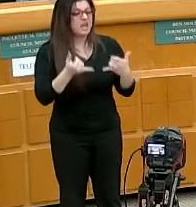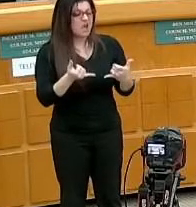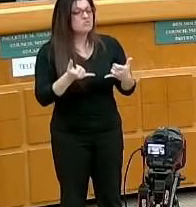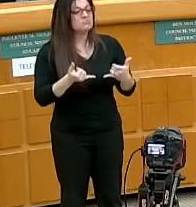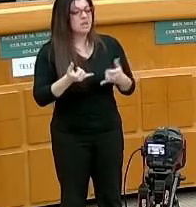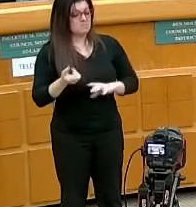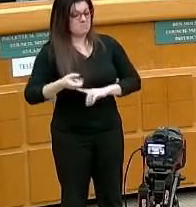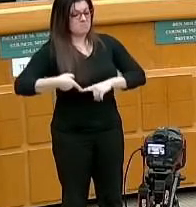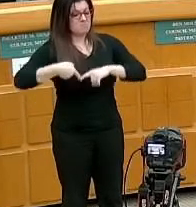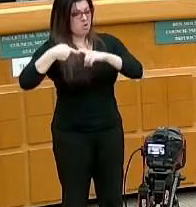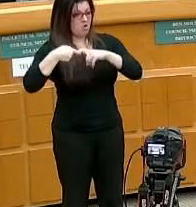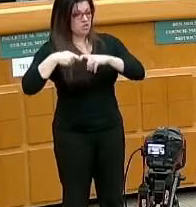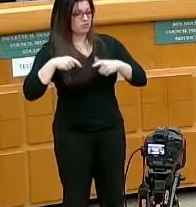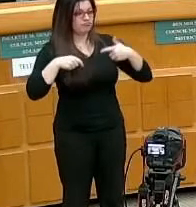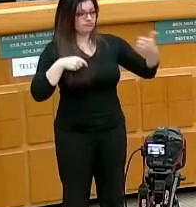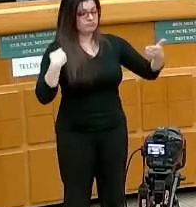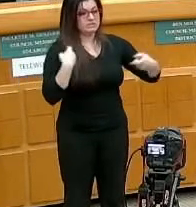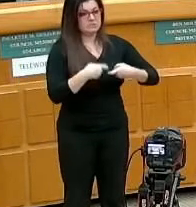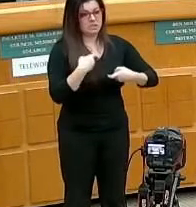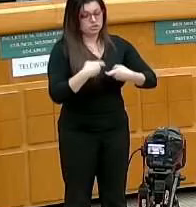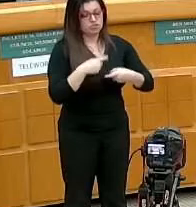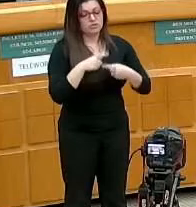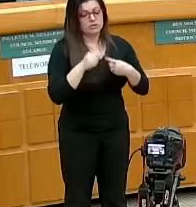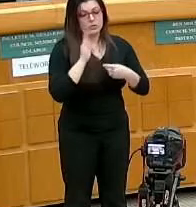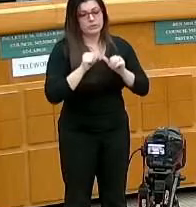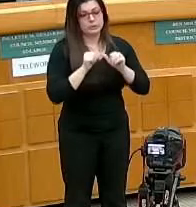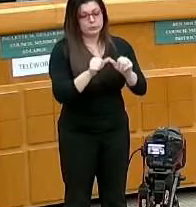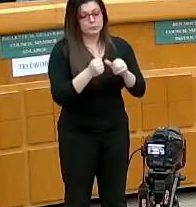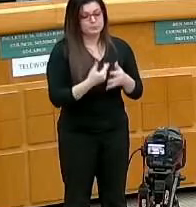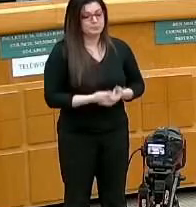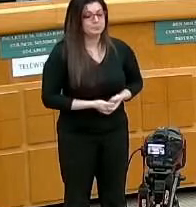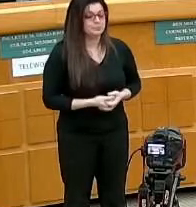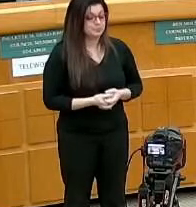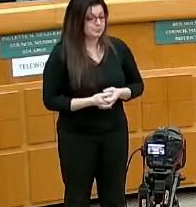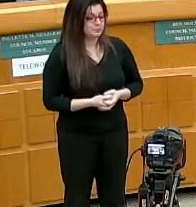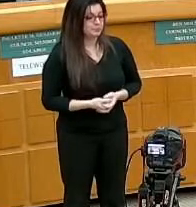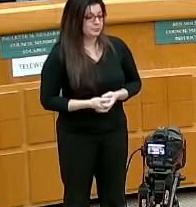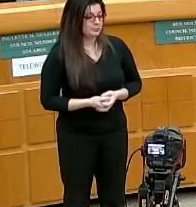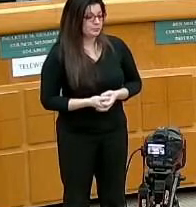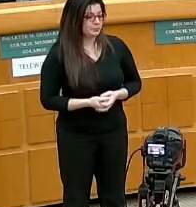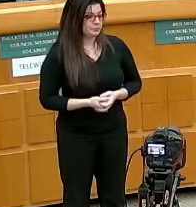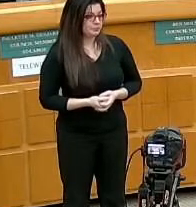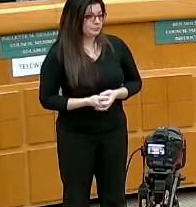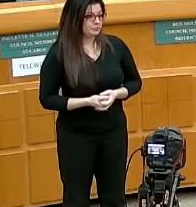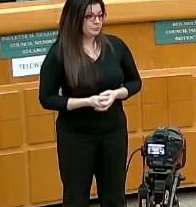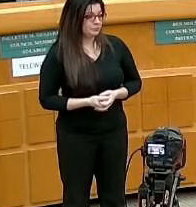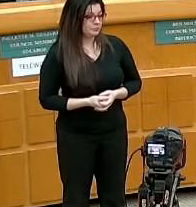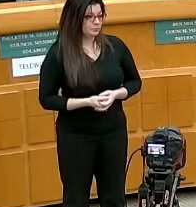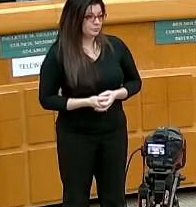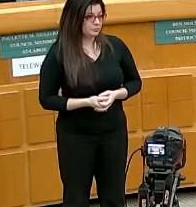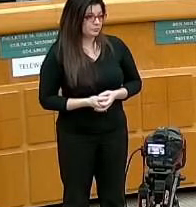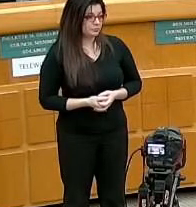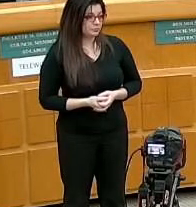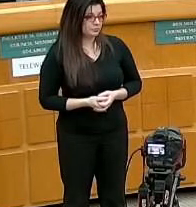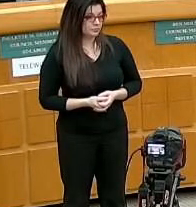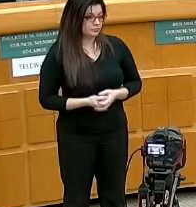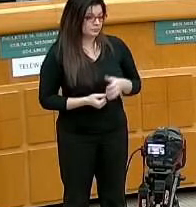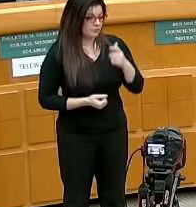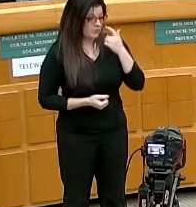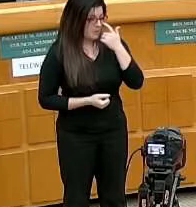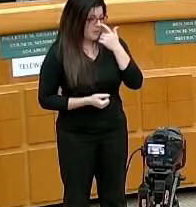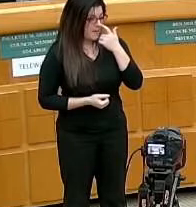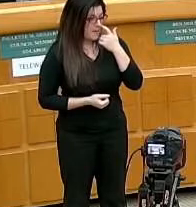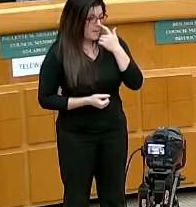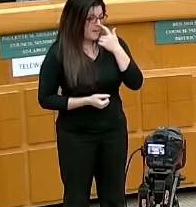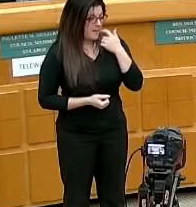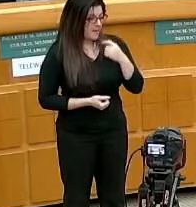de Nueces existen 79 casos confirmados por el coronavirus. Entre estos, 41 son varones y 38 son mujeres. La gran mayoría se